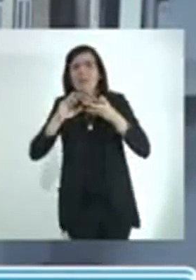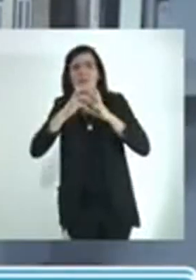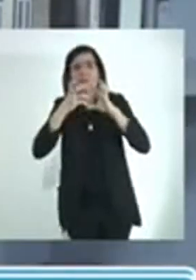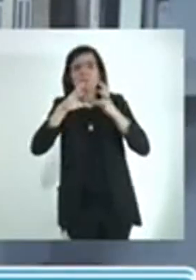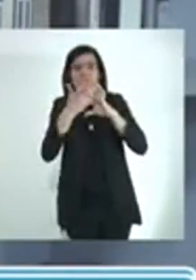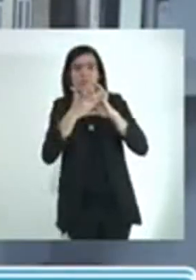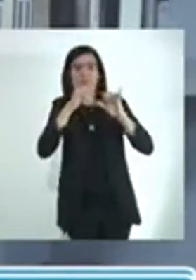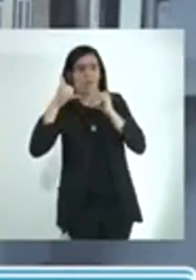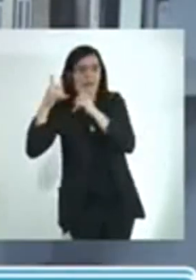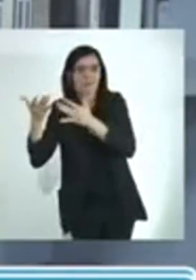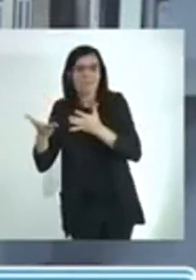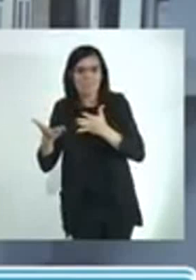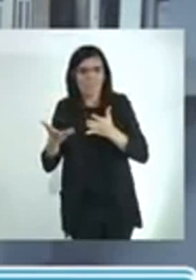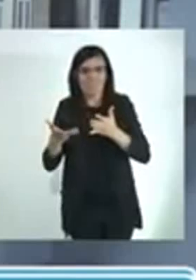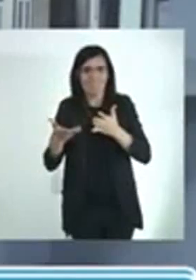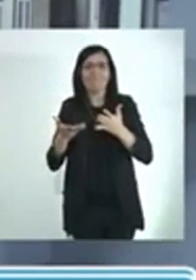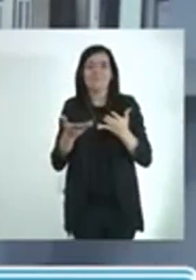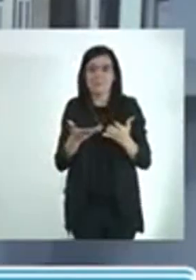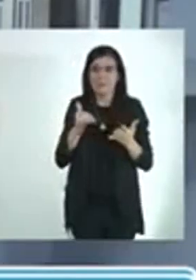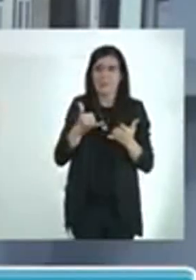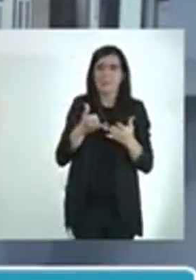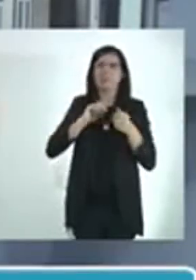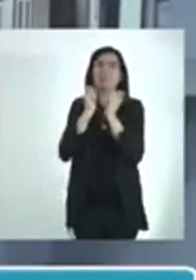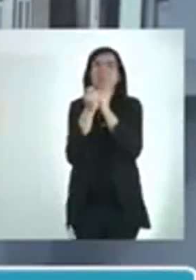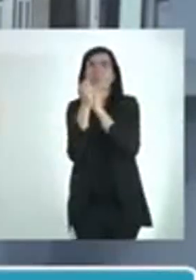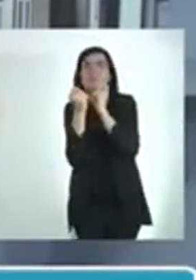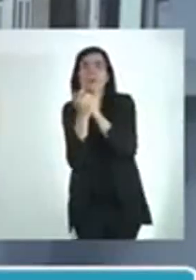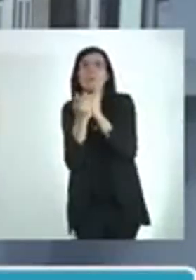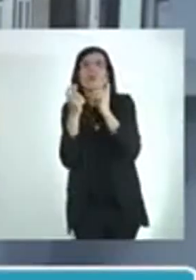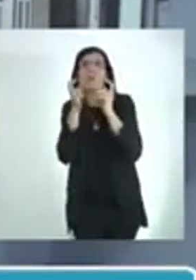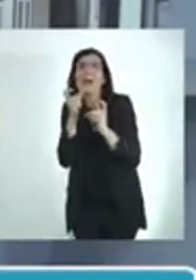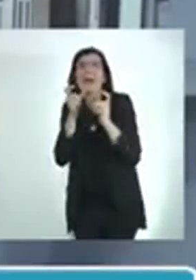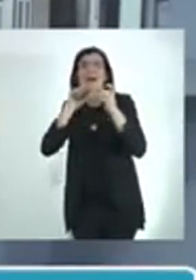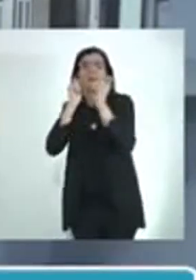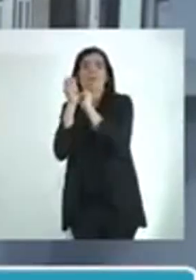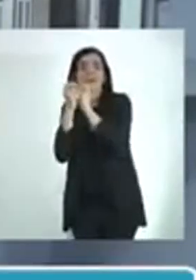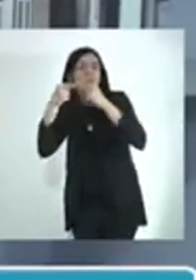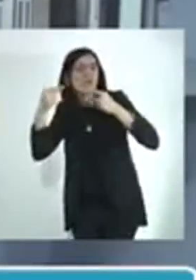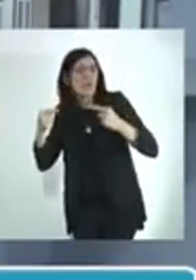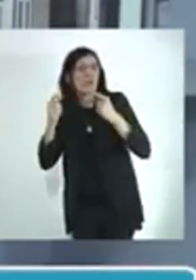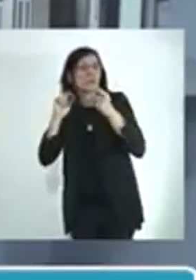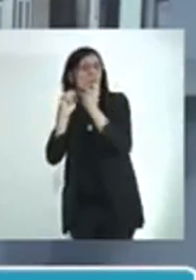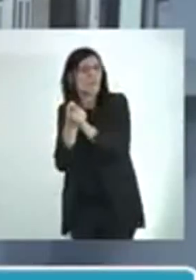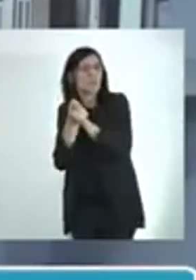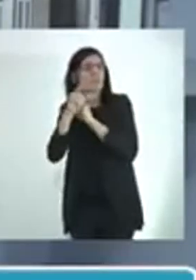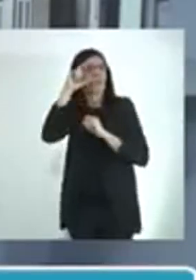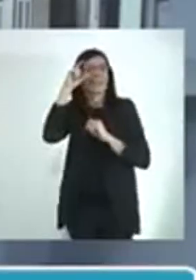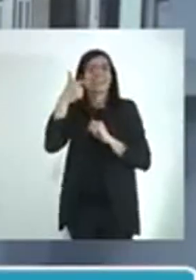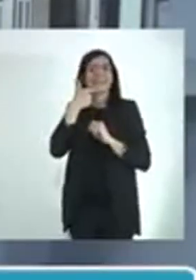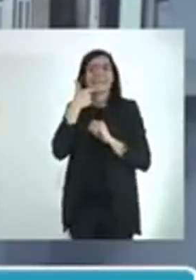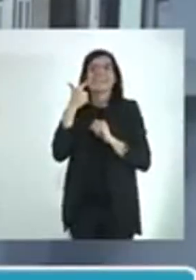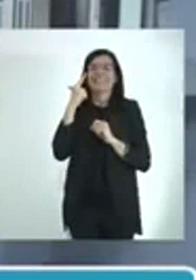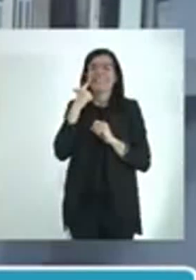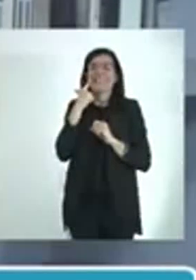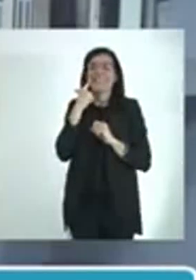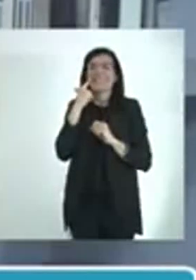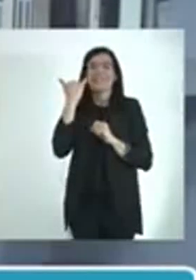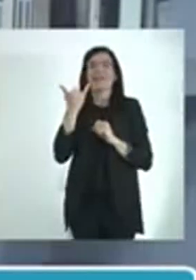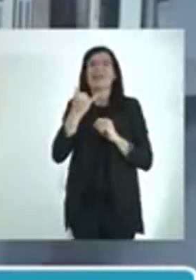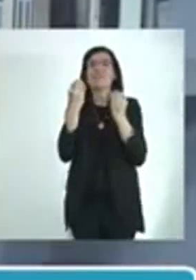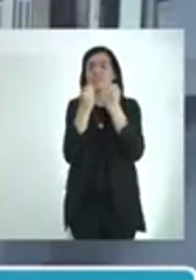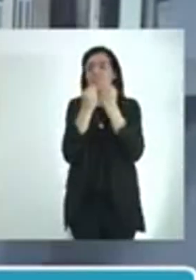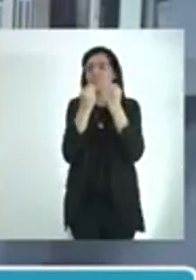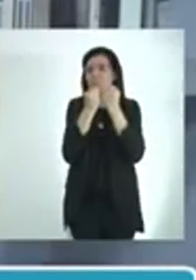de revisar, que es algo que la pedagogía crítica lo viene haciendo, digo, ESI no es solamente ESI, sino que desde distintos programas se